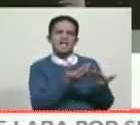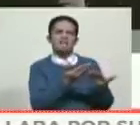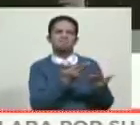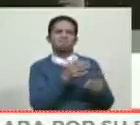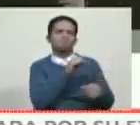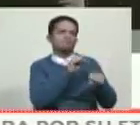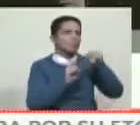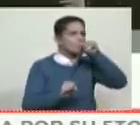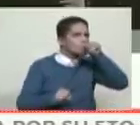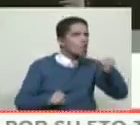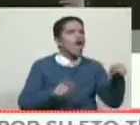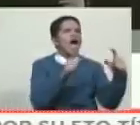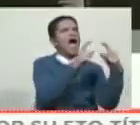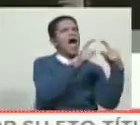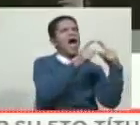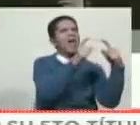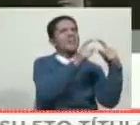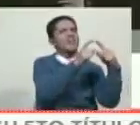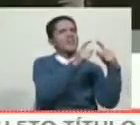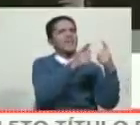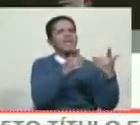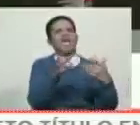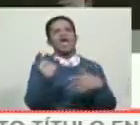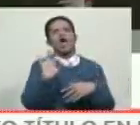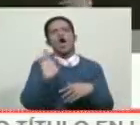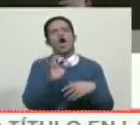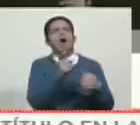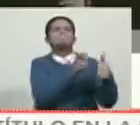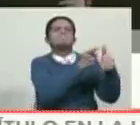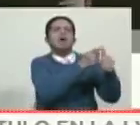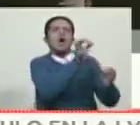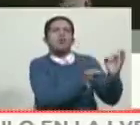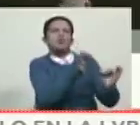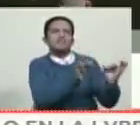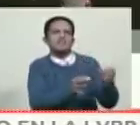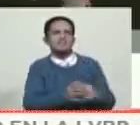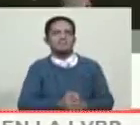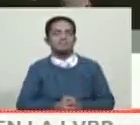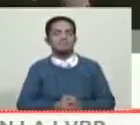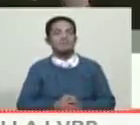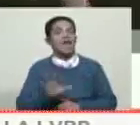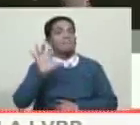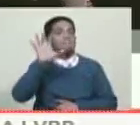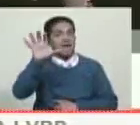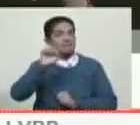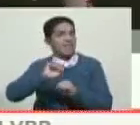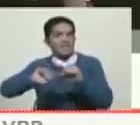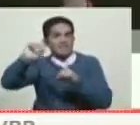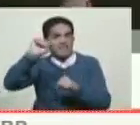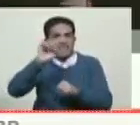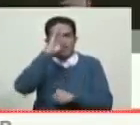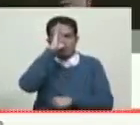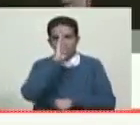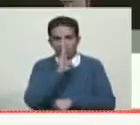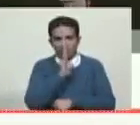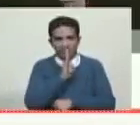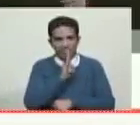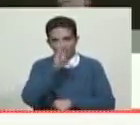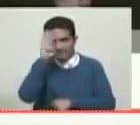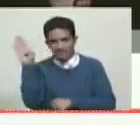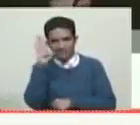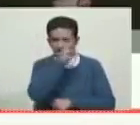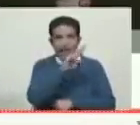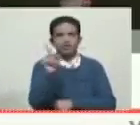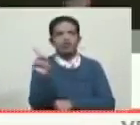yo. Los tibios. La patria no se defiende con tibieza. La patria